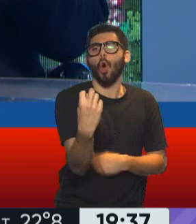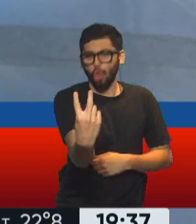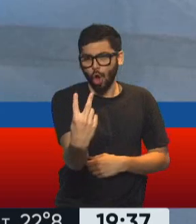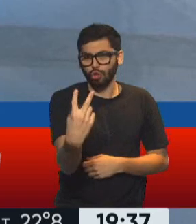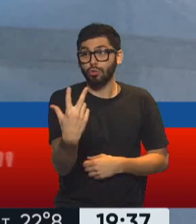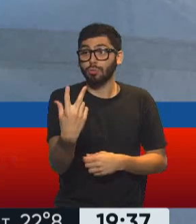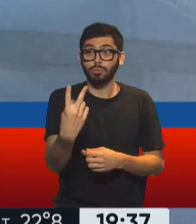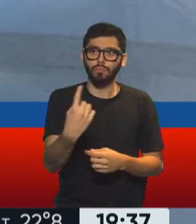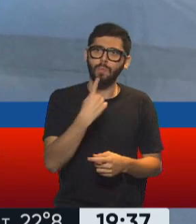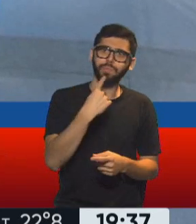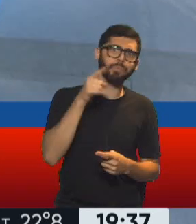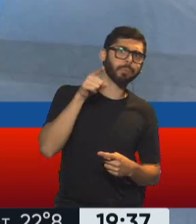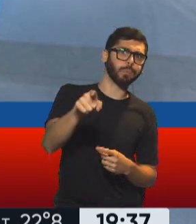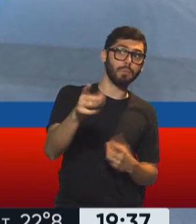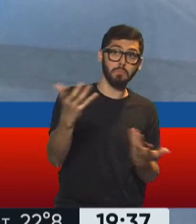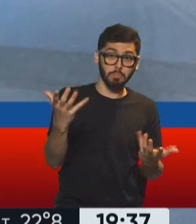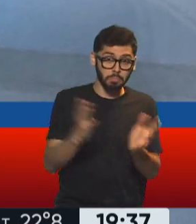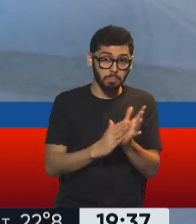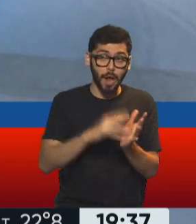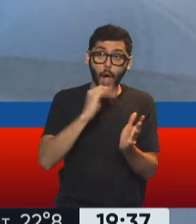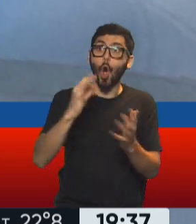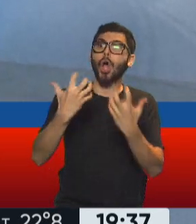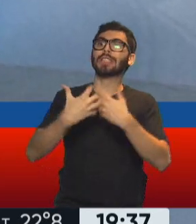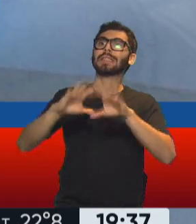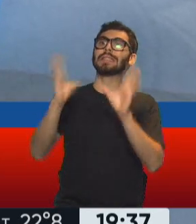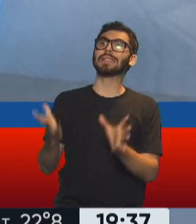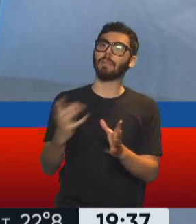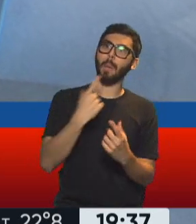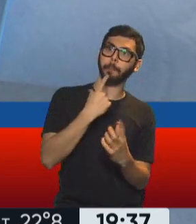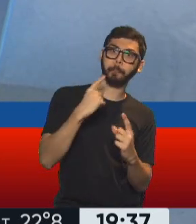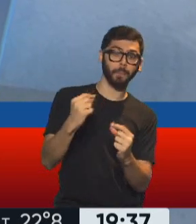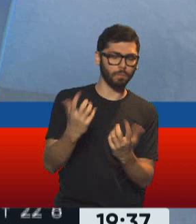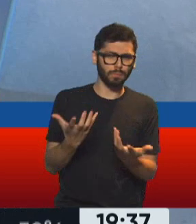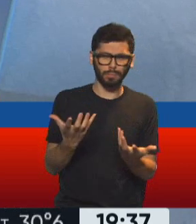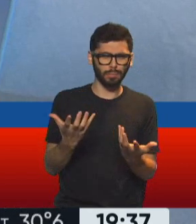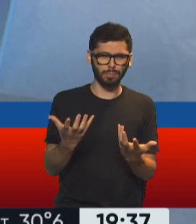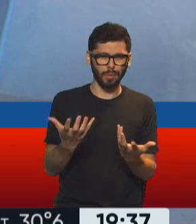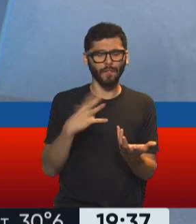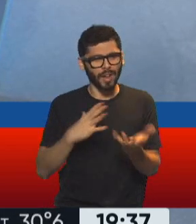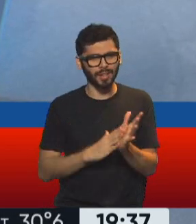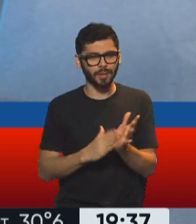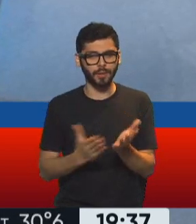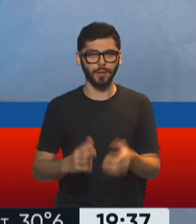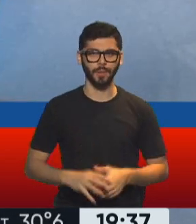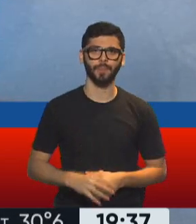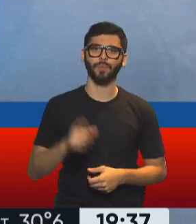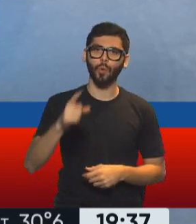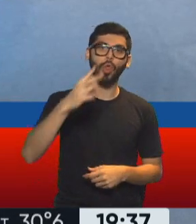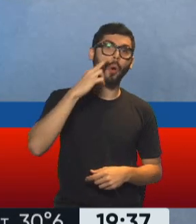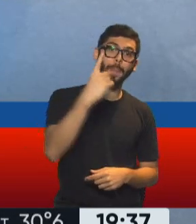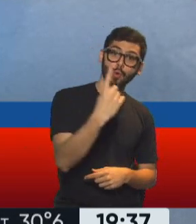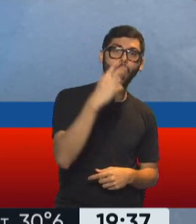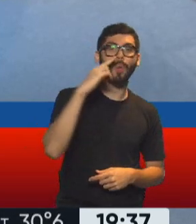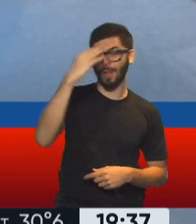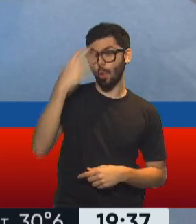ni tampoco al funcionamiento del sistema. Desde 2001 hasta 2015 fuiste director nacional electoral. Así es.